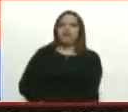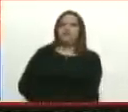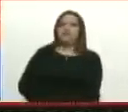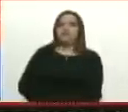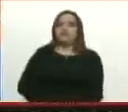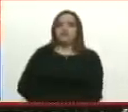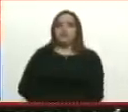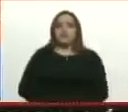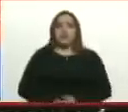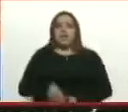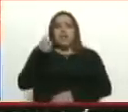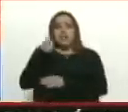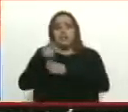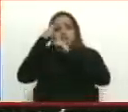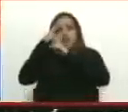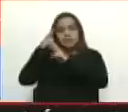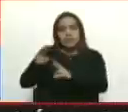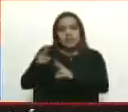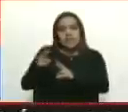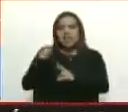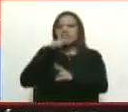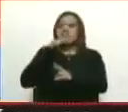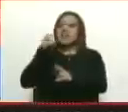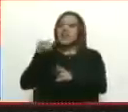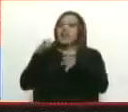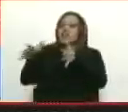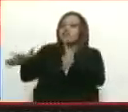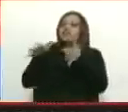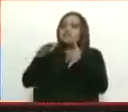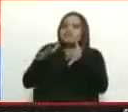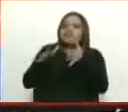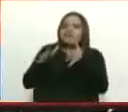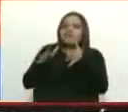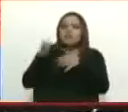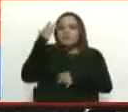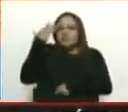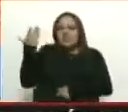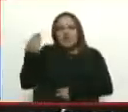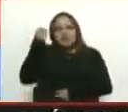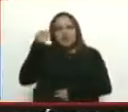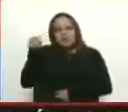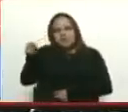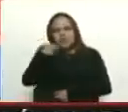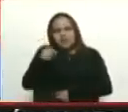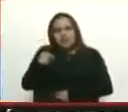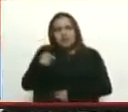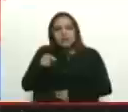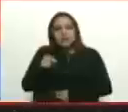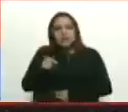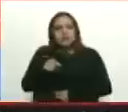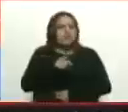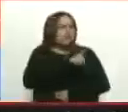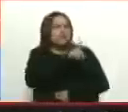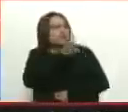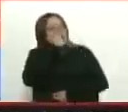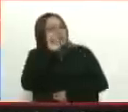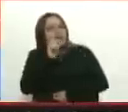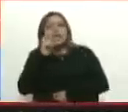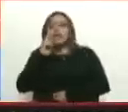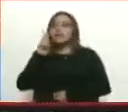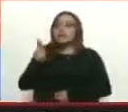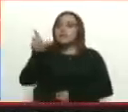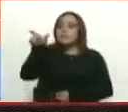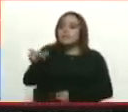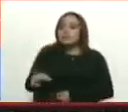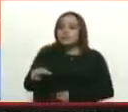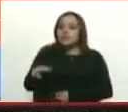candidatos deben respetar al que resulte electo, saber cuál es su postura y su análisis. Deben respetar, perdóname, no te escuché. Respetar al candidato